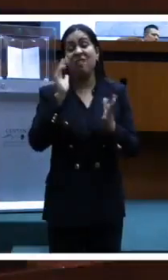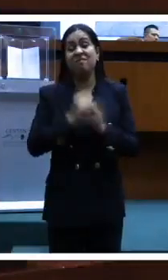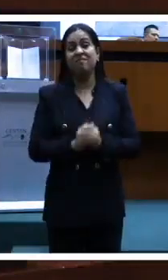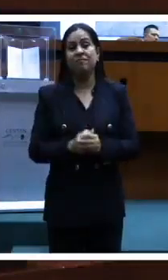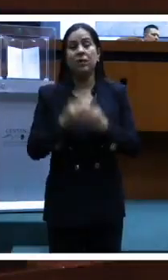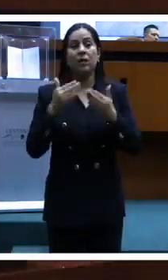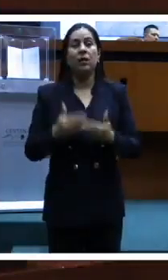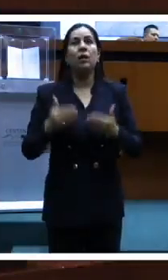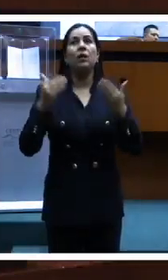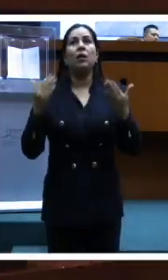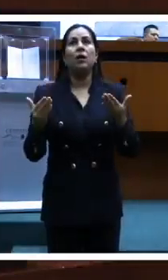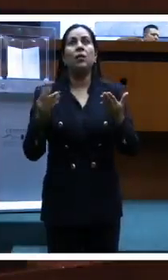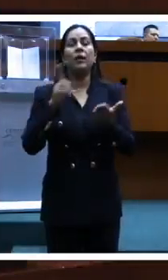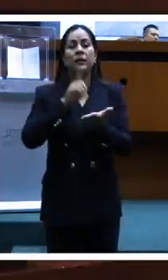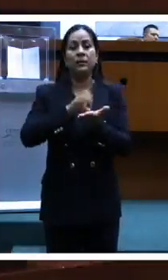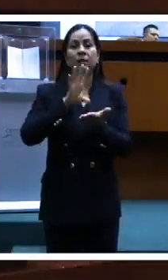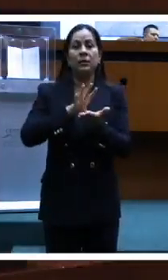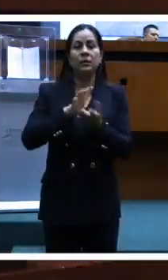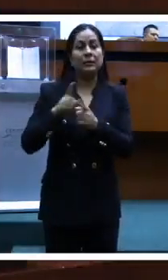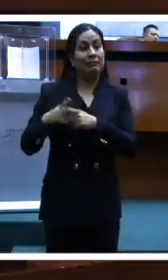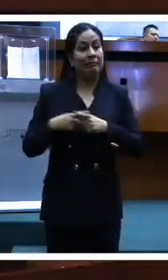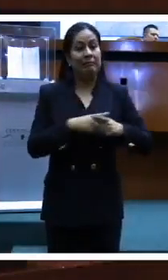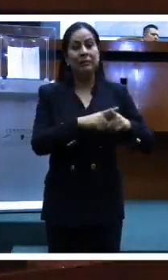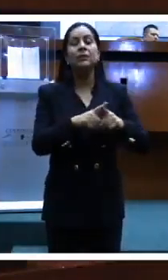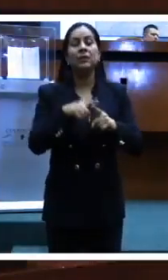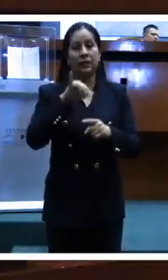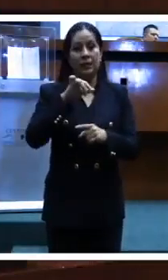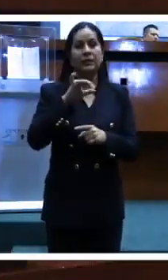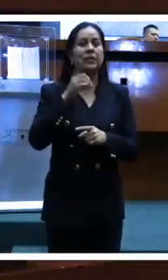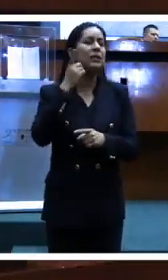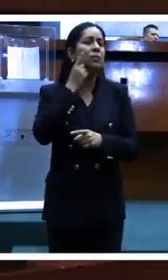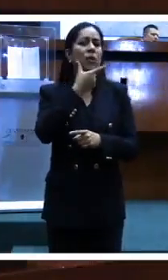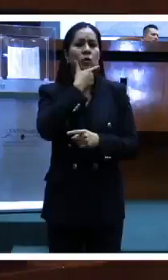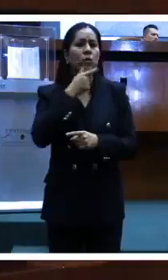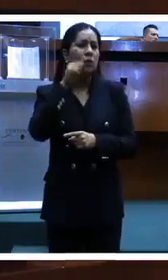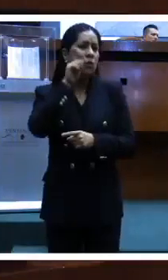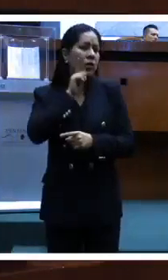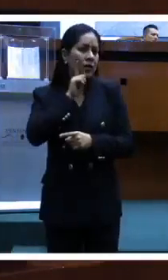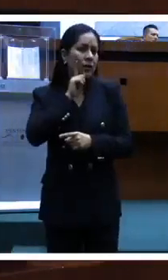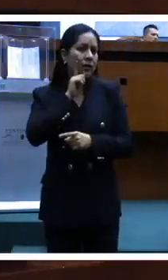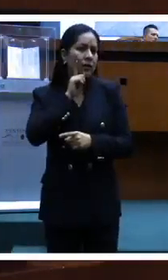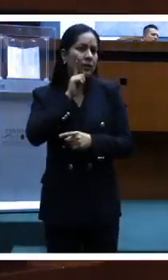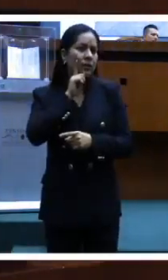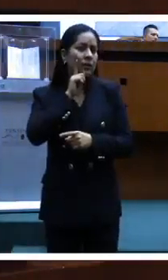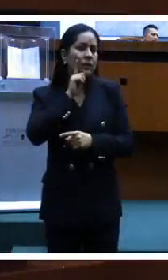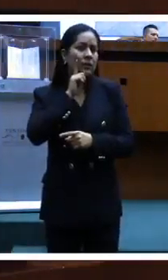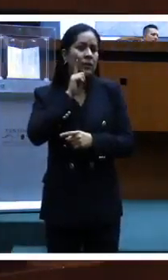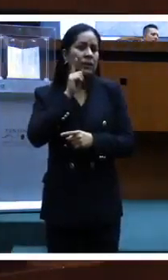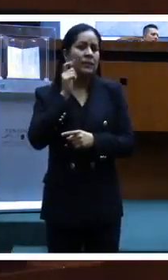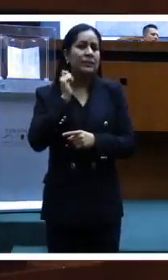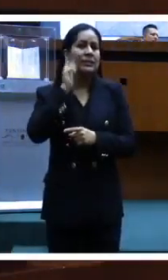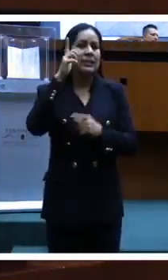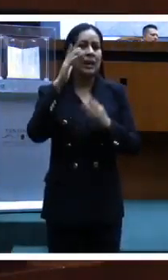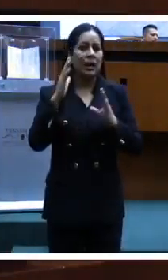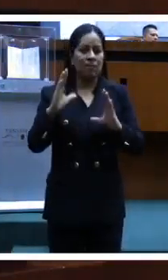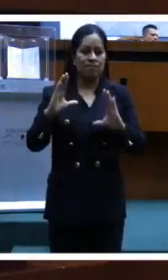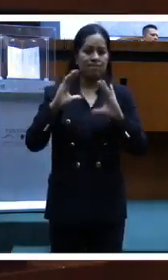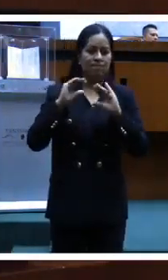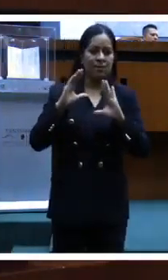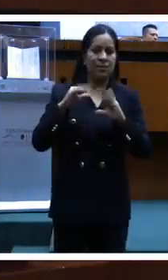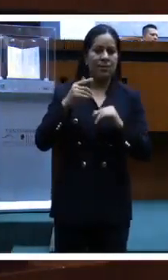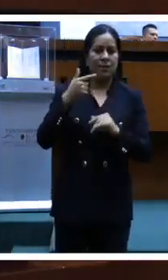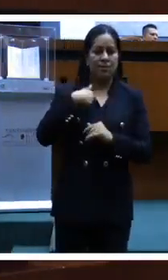bien, ¿hay discapacidades múltiples? Sí, diputadas y diputados, Si algo nos ha enseñado este ejercicio